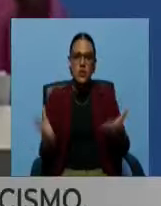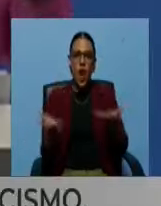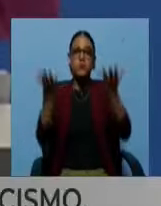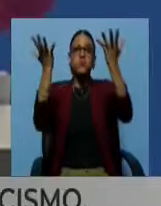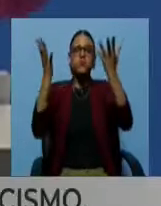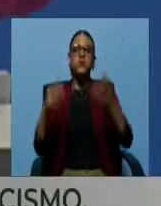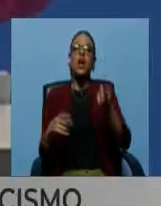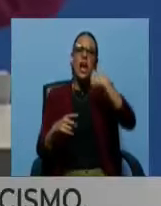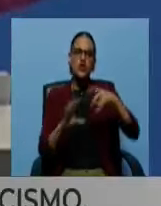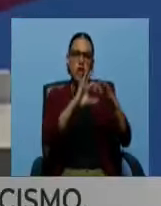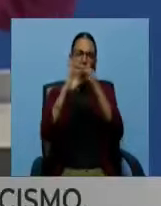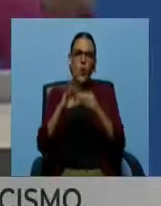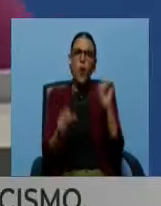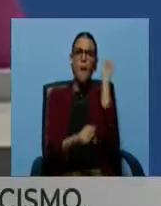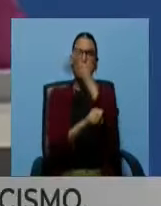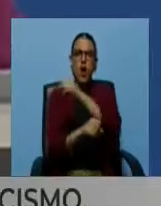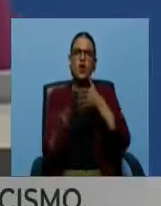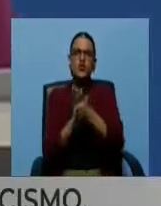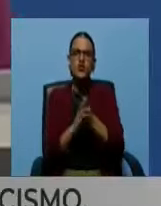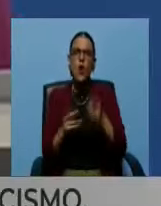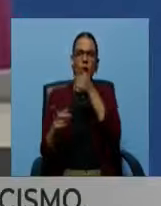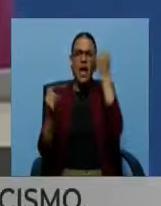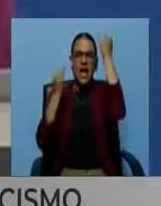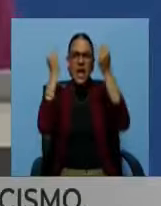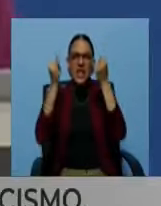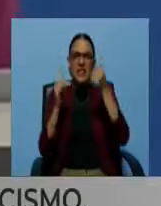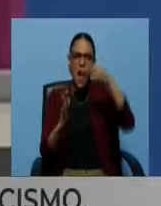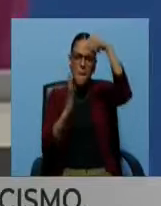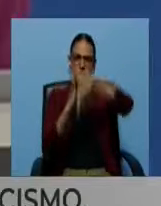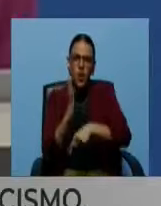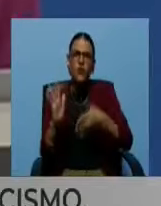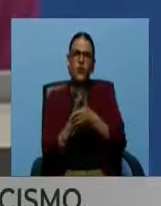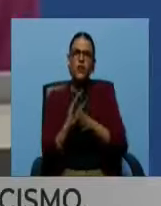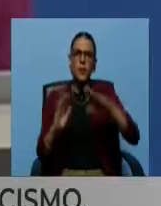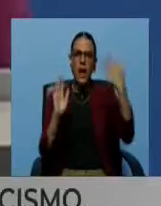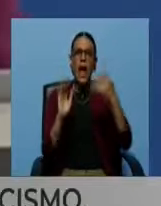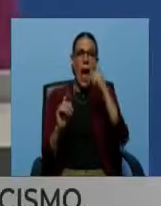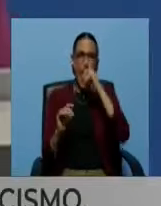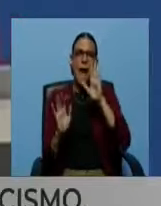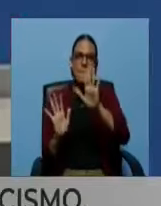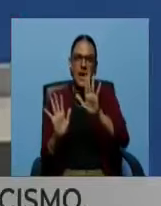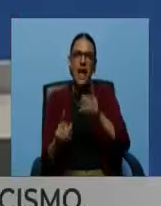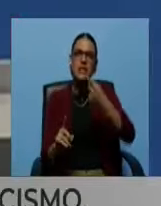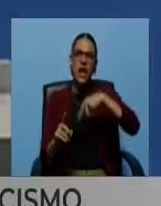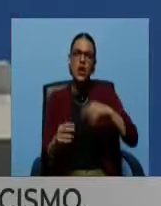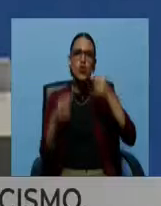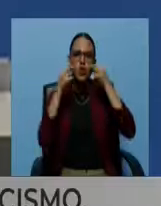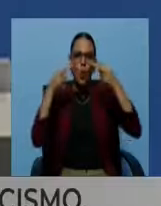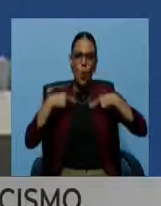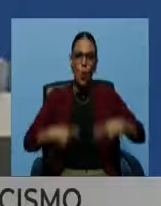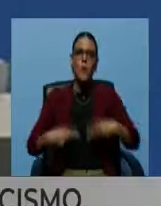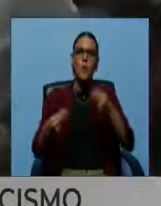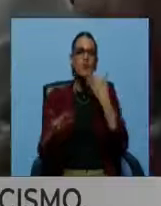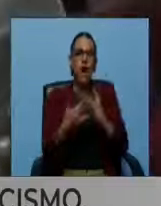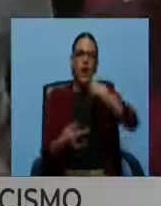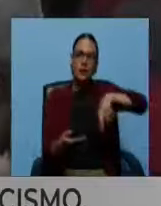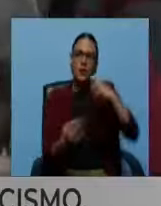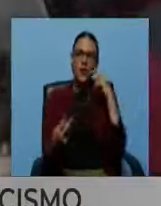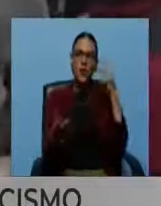para derrocar esta corriente extremista que amenaza la especie humana. Muchísimas gracias, hermano y